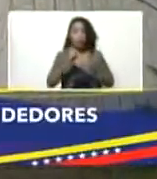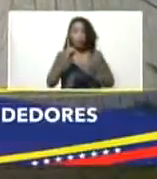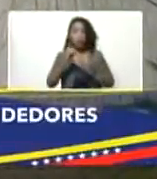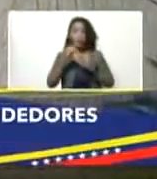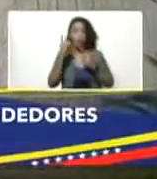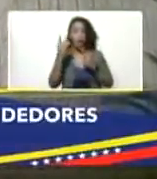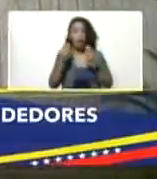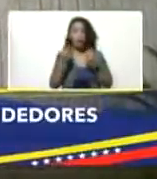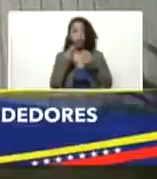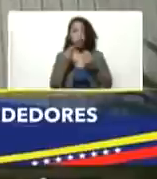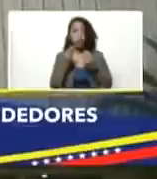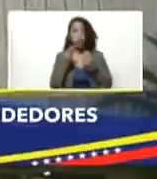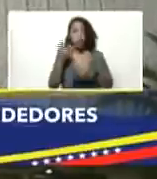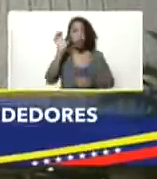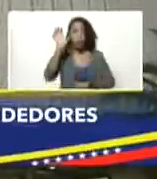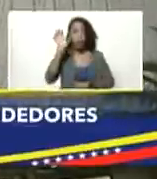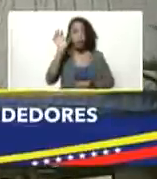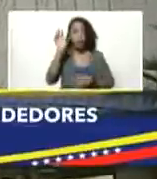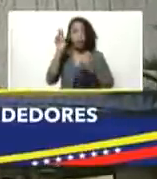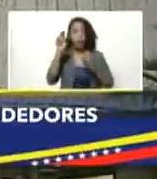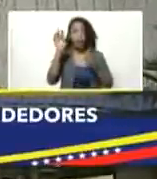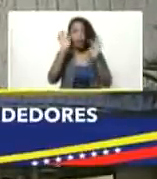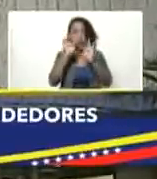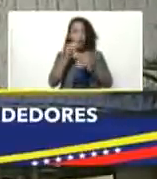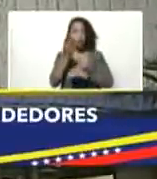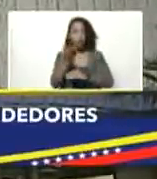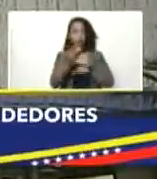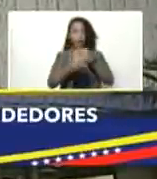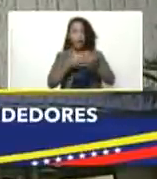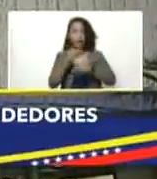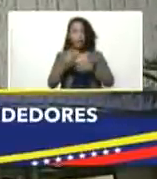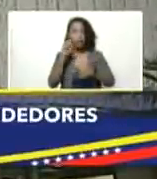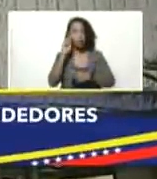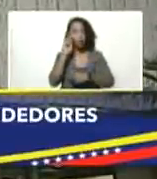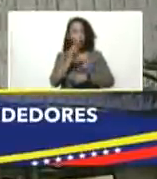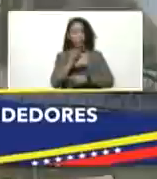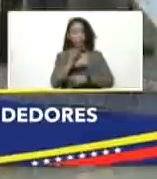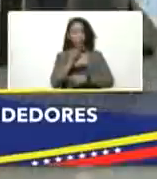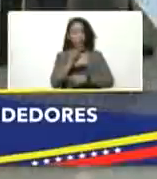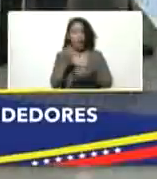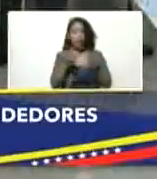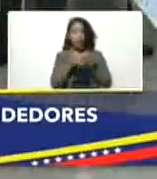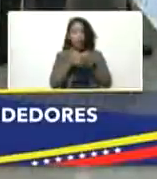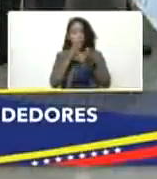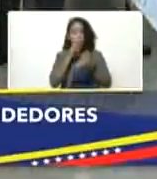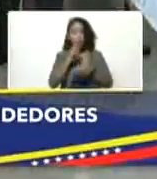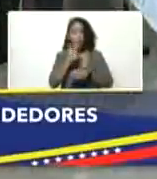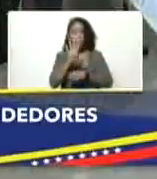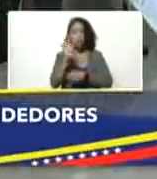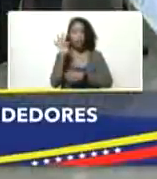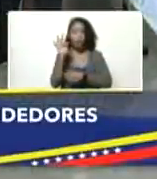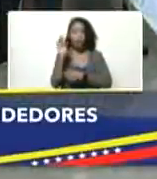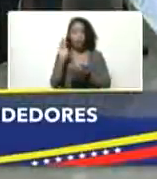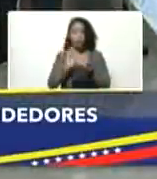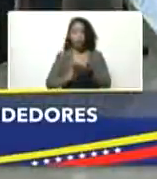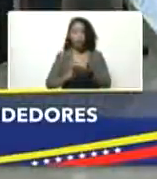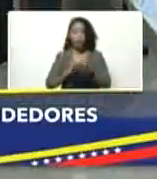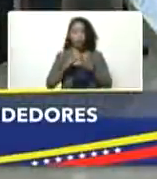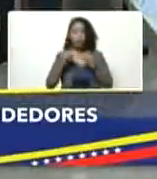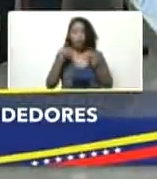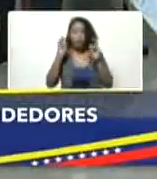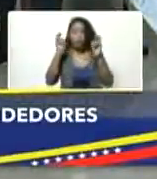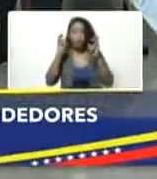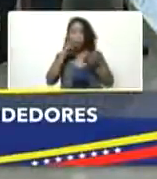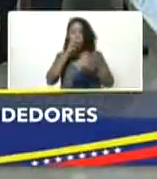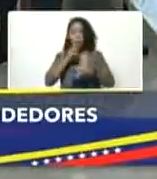la economía del país. Y con las medidas que usted tomó desde el punto de vista económico, el sector bancario, con las 4F que se están implementando en todo el sector